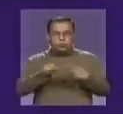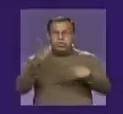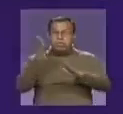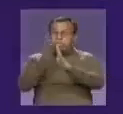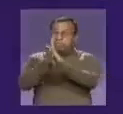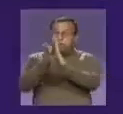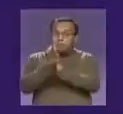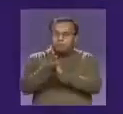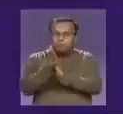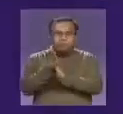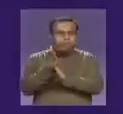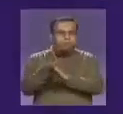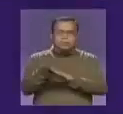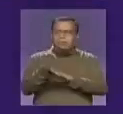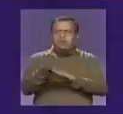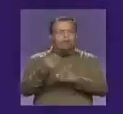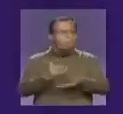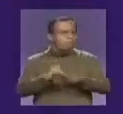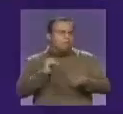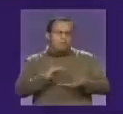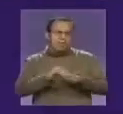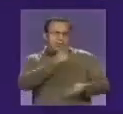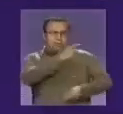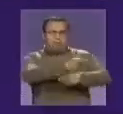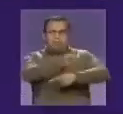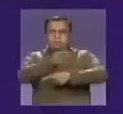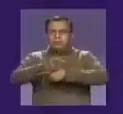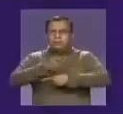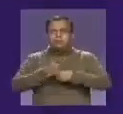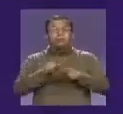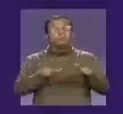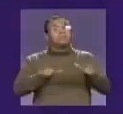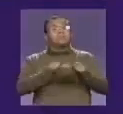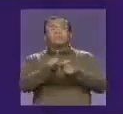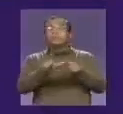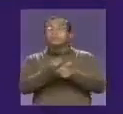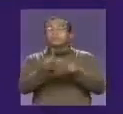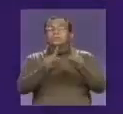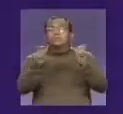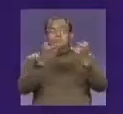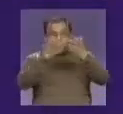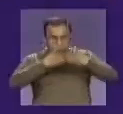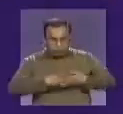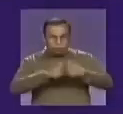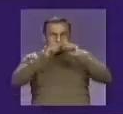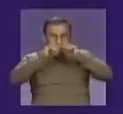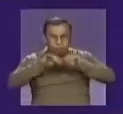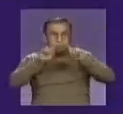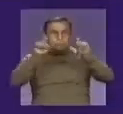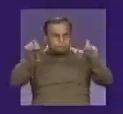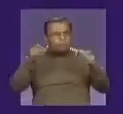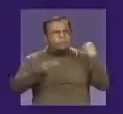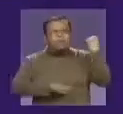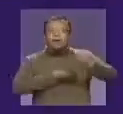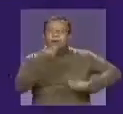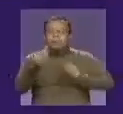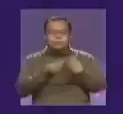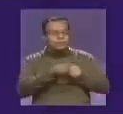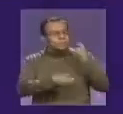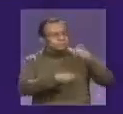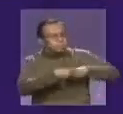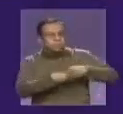la información no es tan fácil de determinar. Hay lugares incluso en donde los funcionarios públicos que tienen que hacer